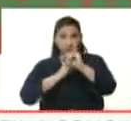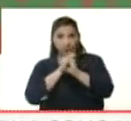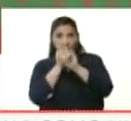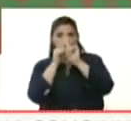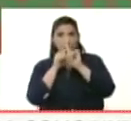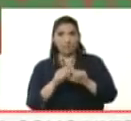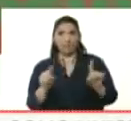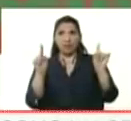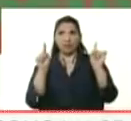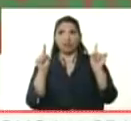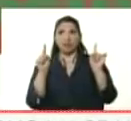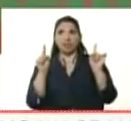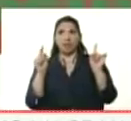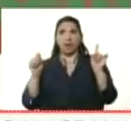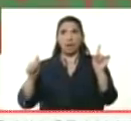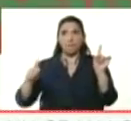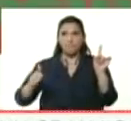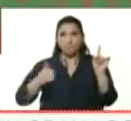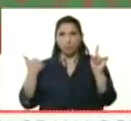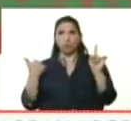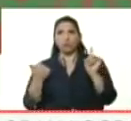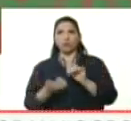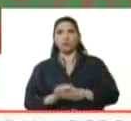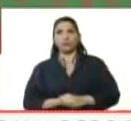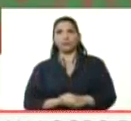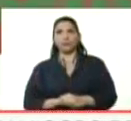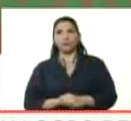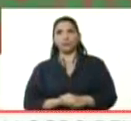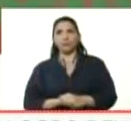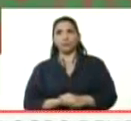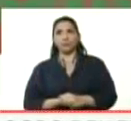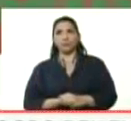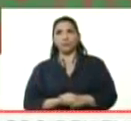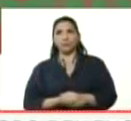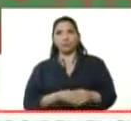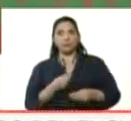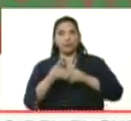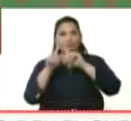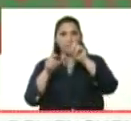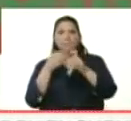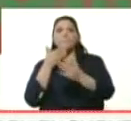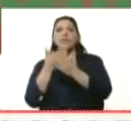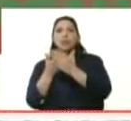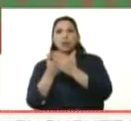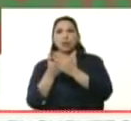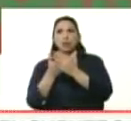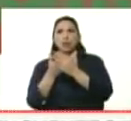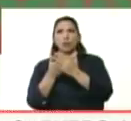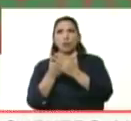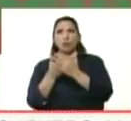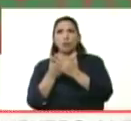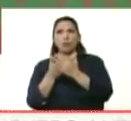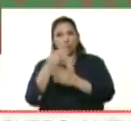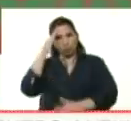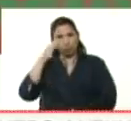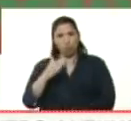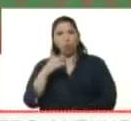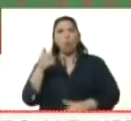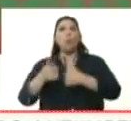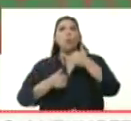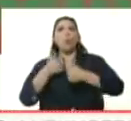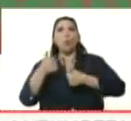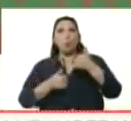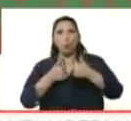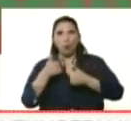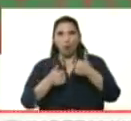diferencia. Y aprovecho de ser la última, lo pido al capitán, ¿cuál va a ser la herencia